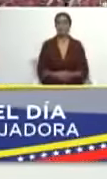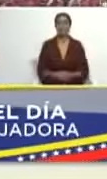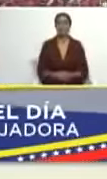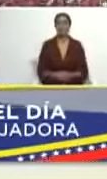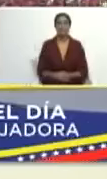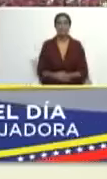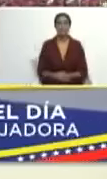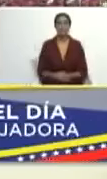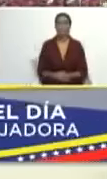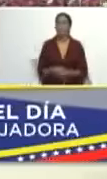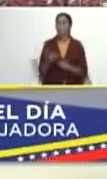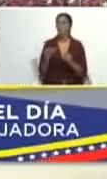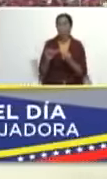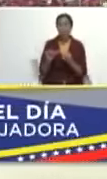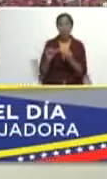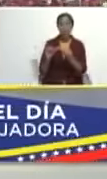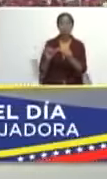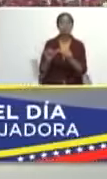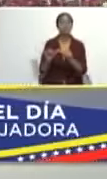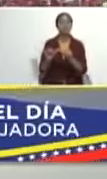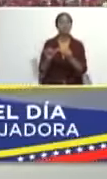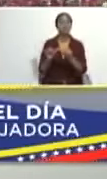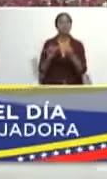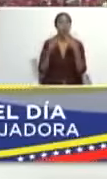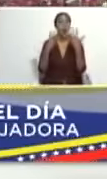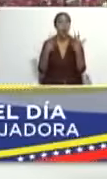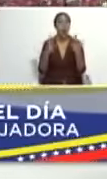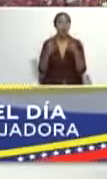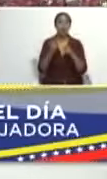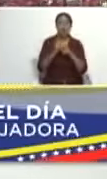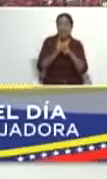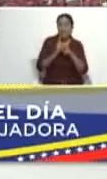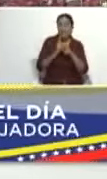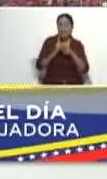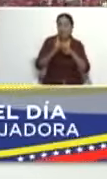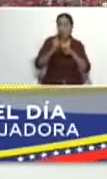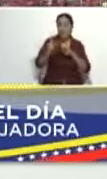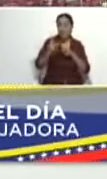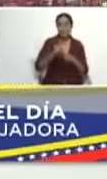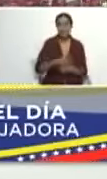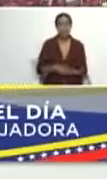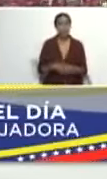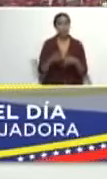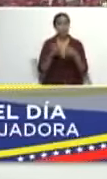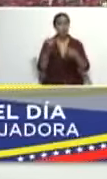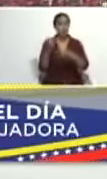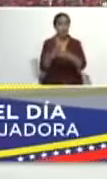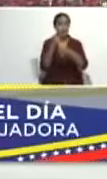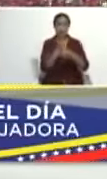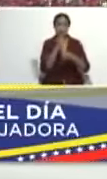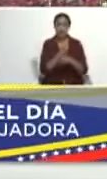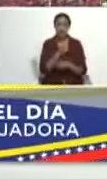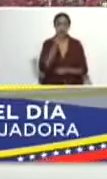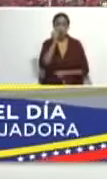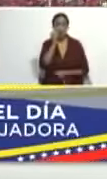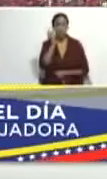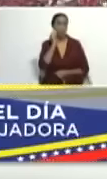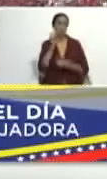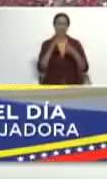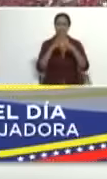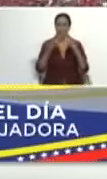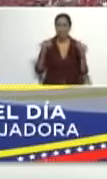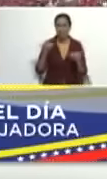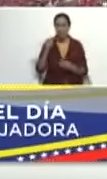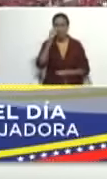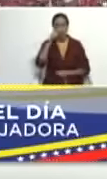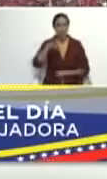Todavía está más de 8 kilómetros. Y los trabajadores, las trabajadoras, el pueblo, las